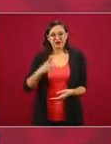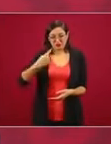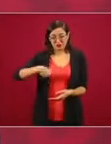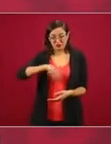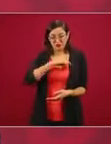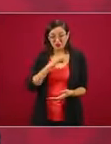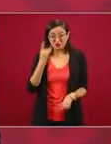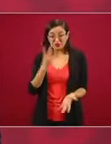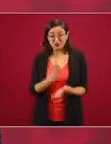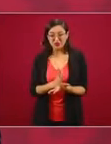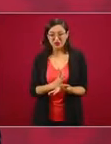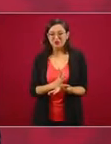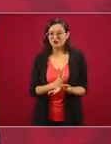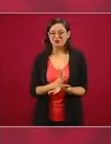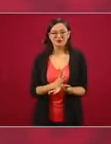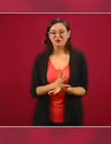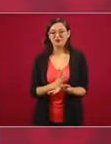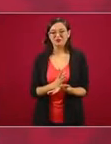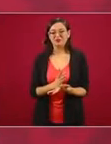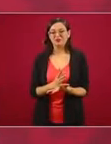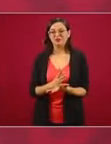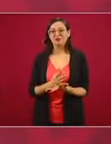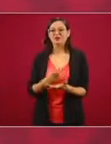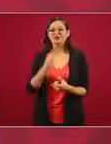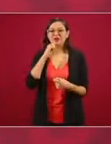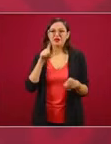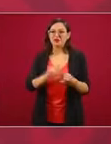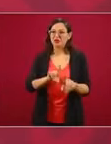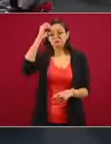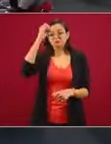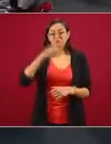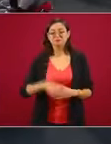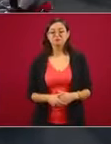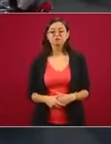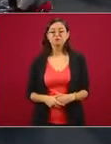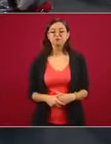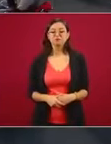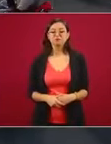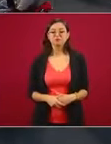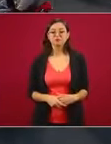nosotros, estuvo en contra de los maestros.